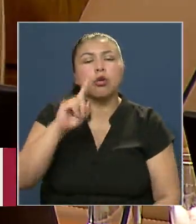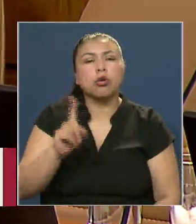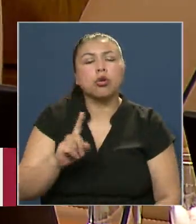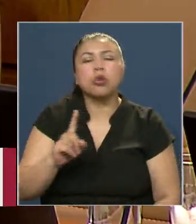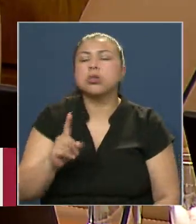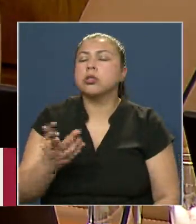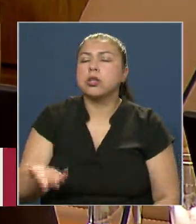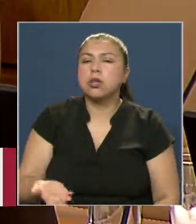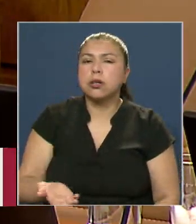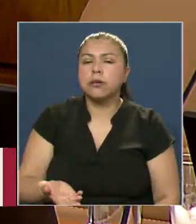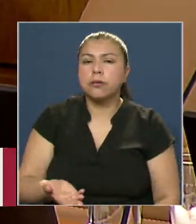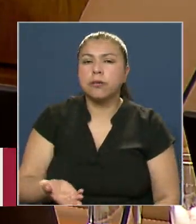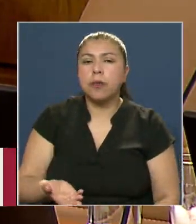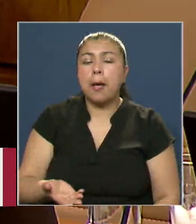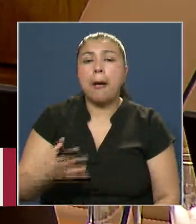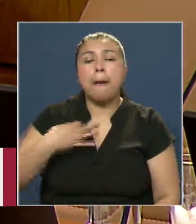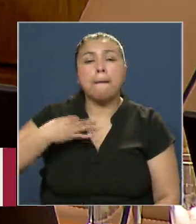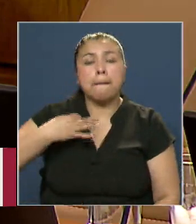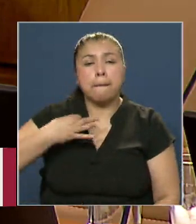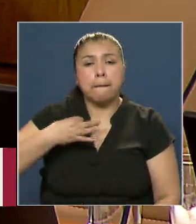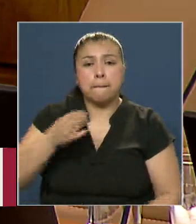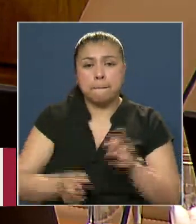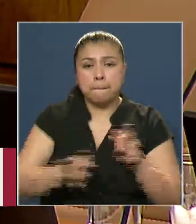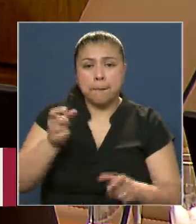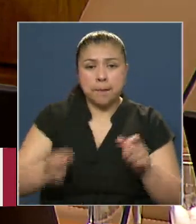para la ciudadanía.